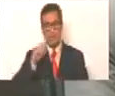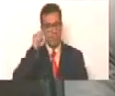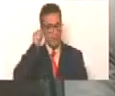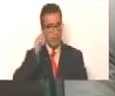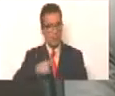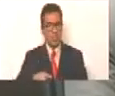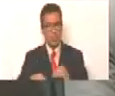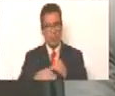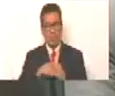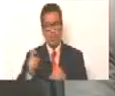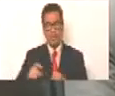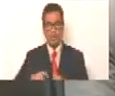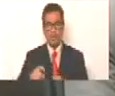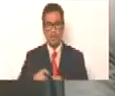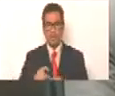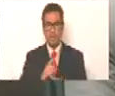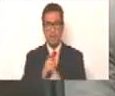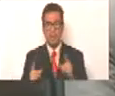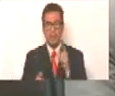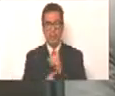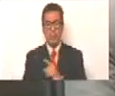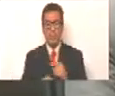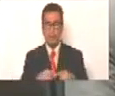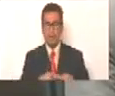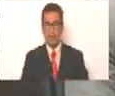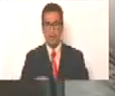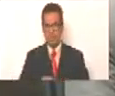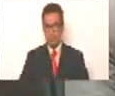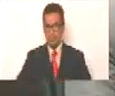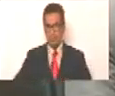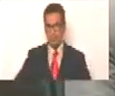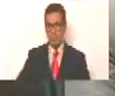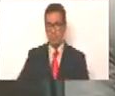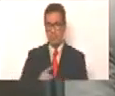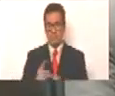trasplante de médula o un trasplante de hígado. Esa crueldad, la